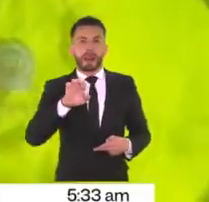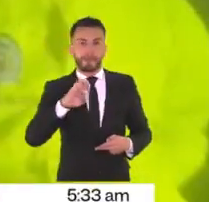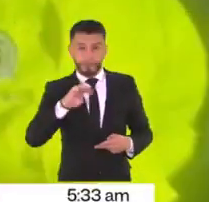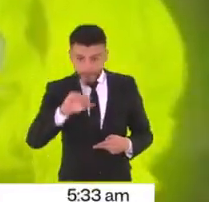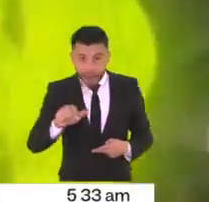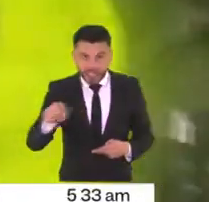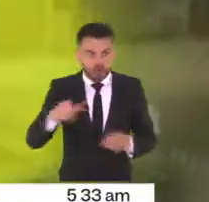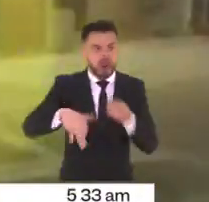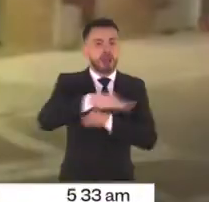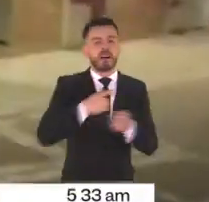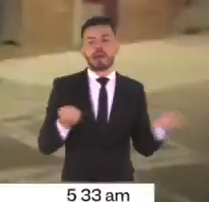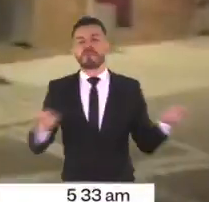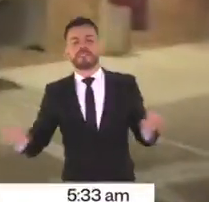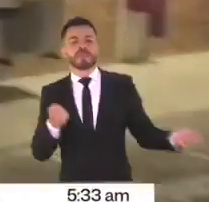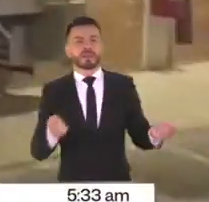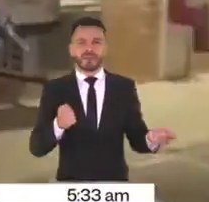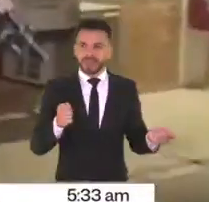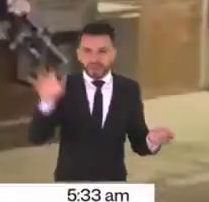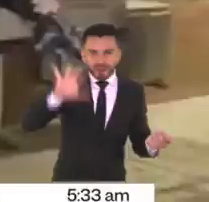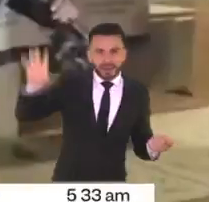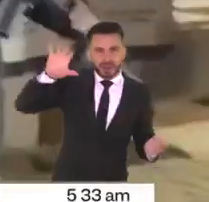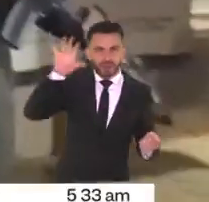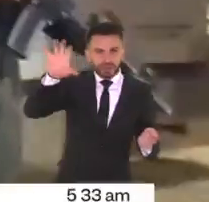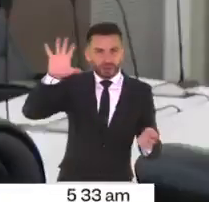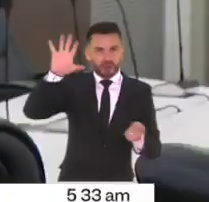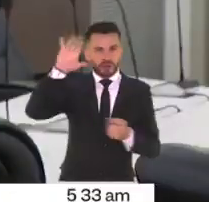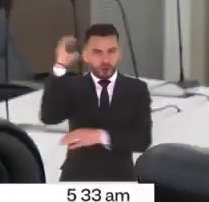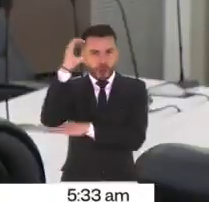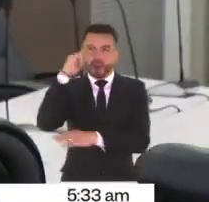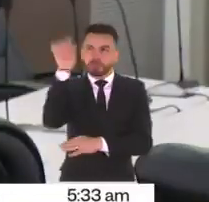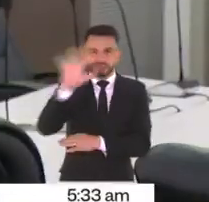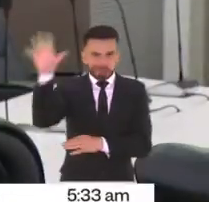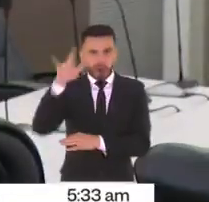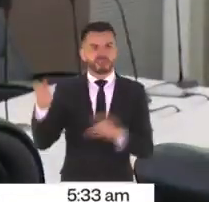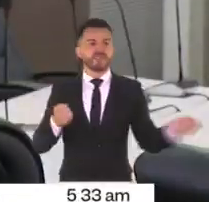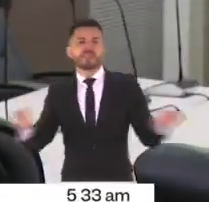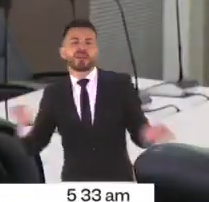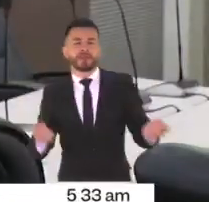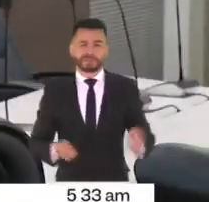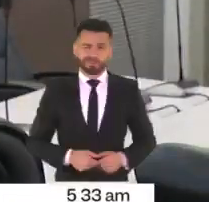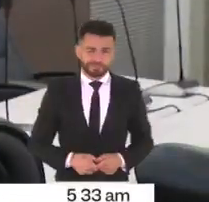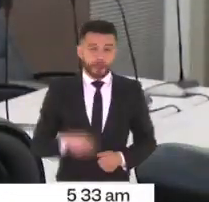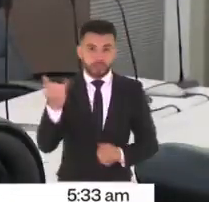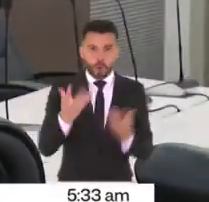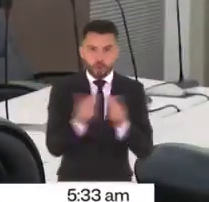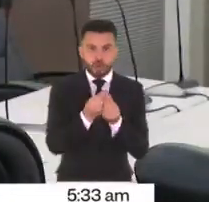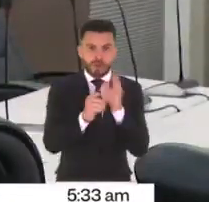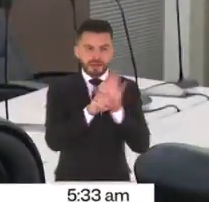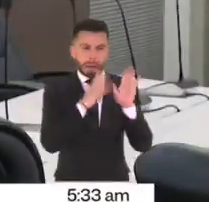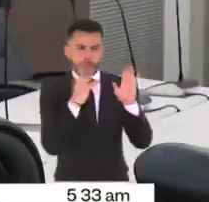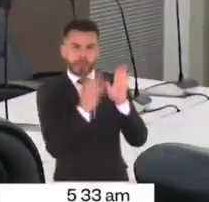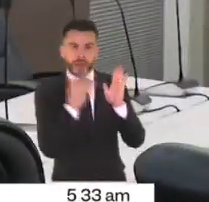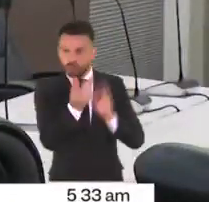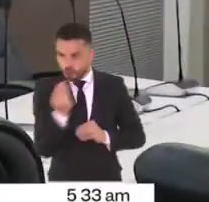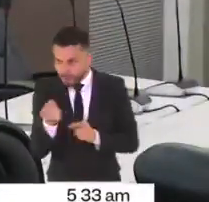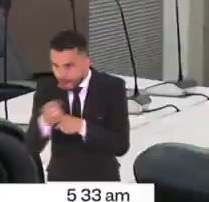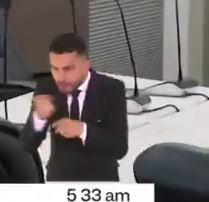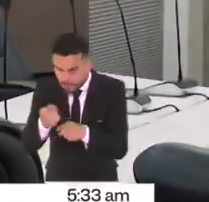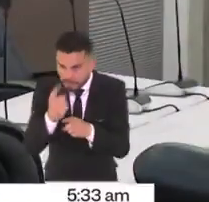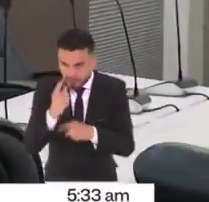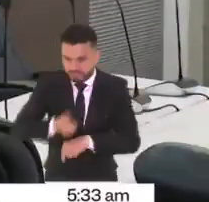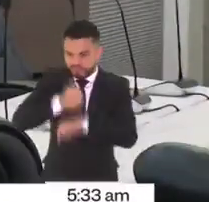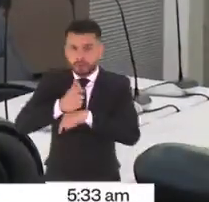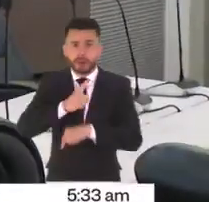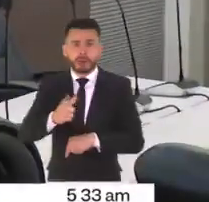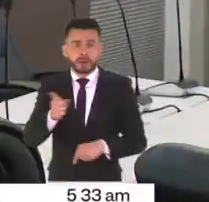extorsión en esa zona del país tenemos información de que allí están operando grupos delincuencia comú organizada este sería uno de los integrantes de uno de